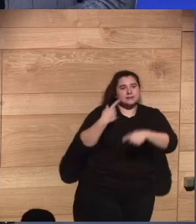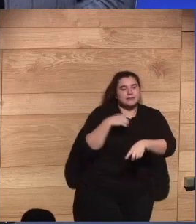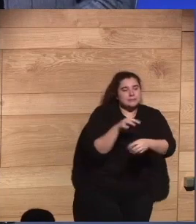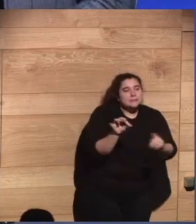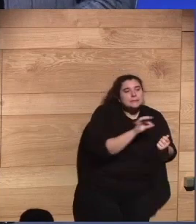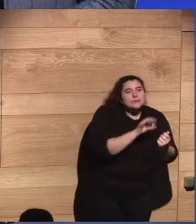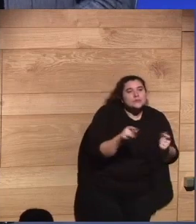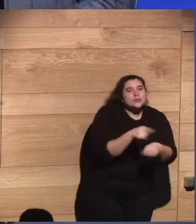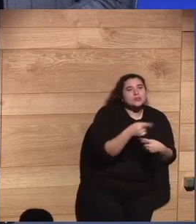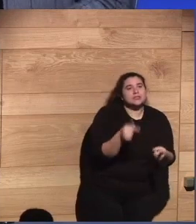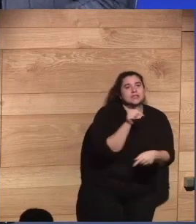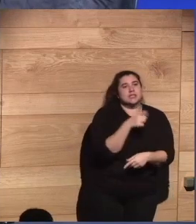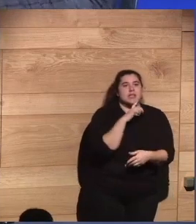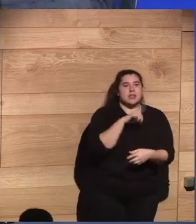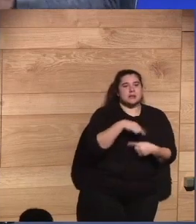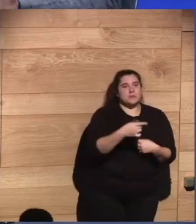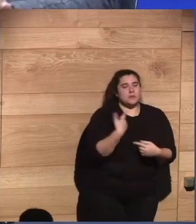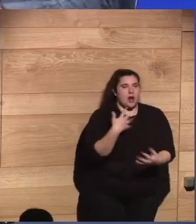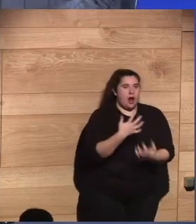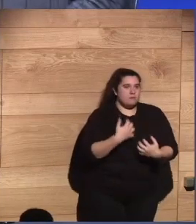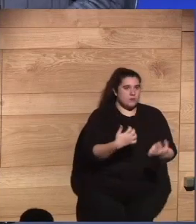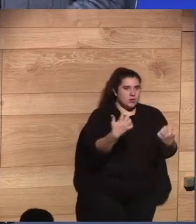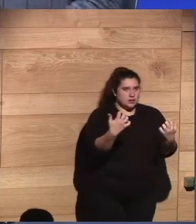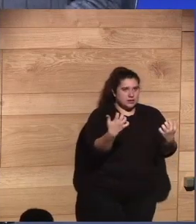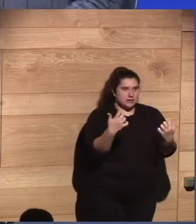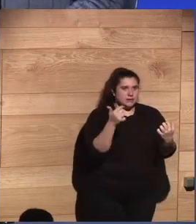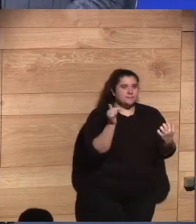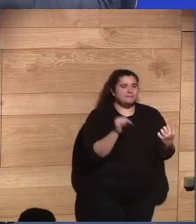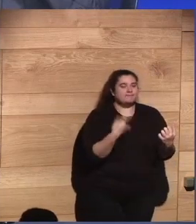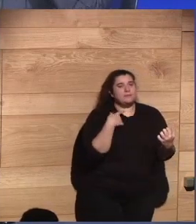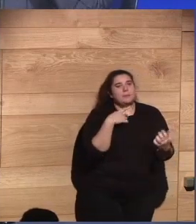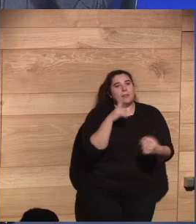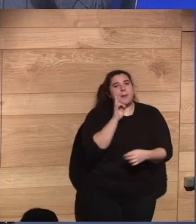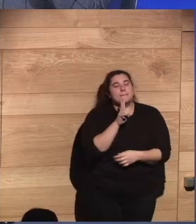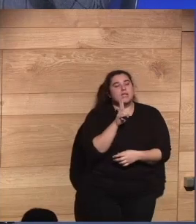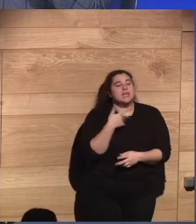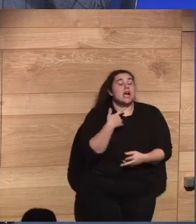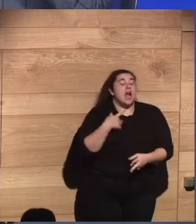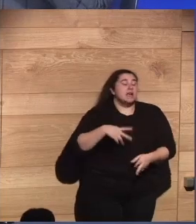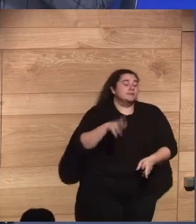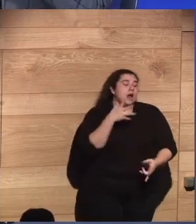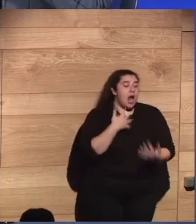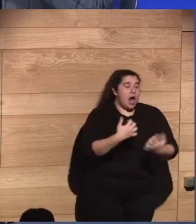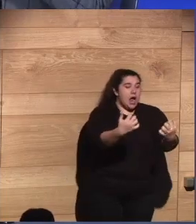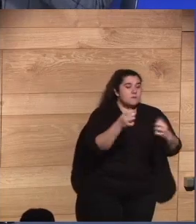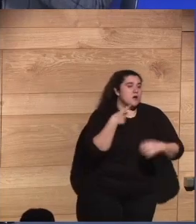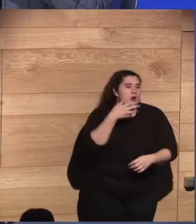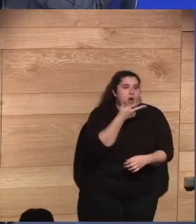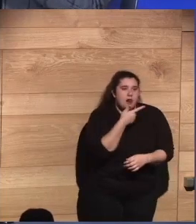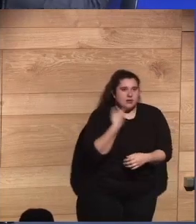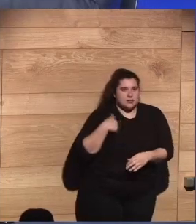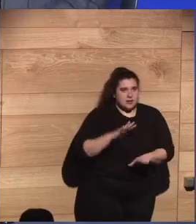se lo repartiera al público, ¿no? Ya como atajando un poco, se ve que conocía a su audiencia, es decir, pero al mismo